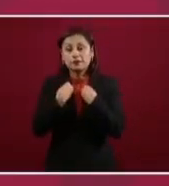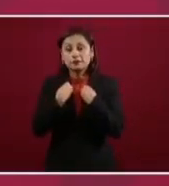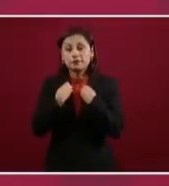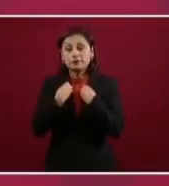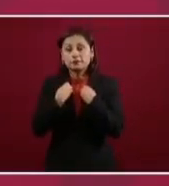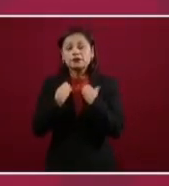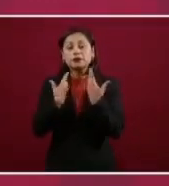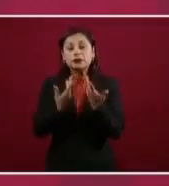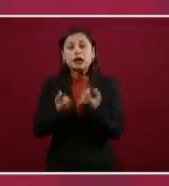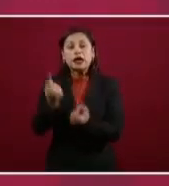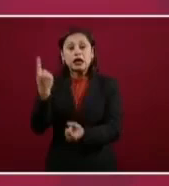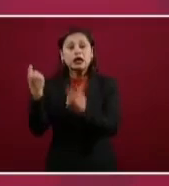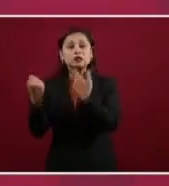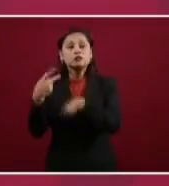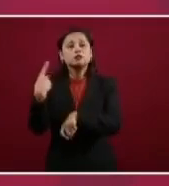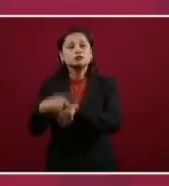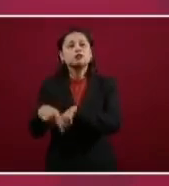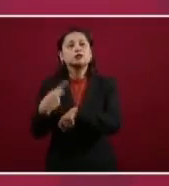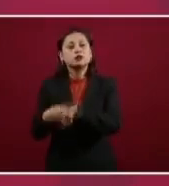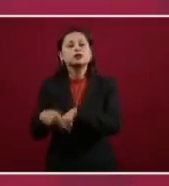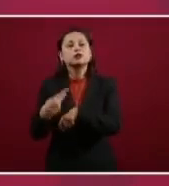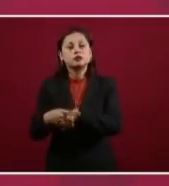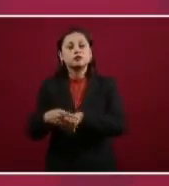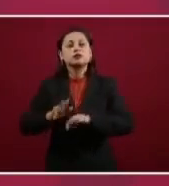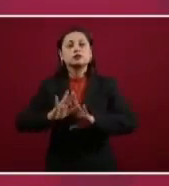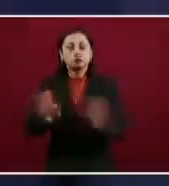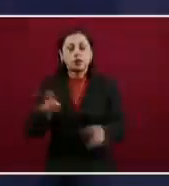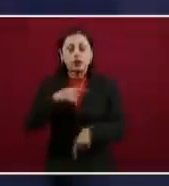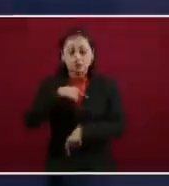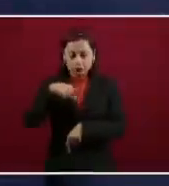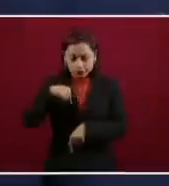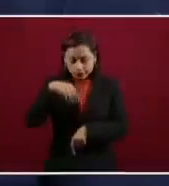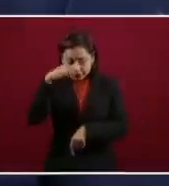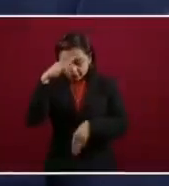corren riesgos ya estamos